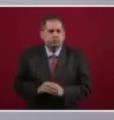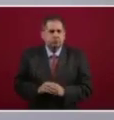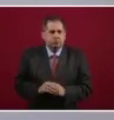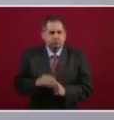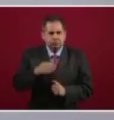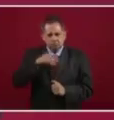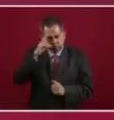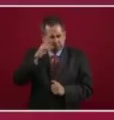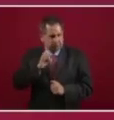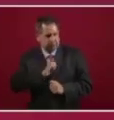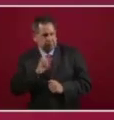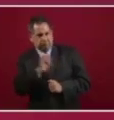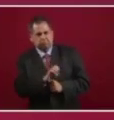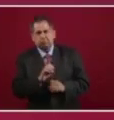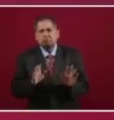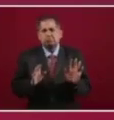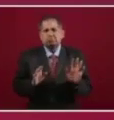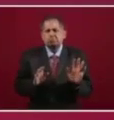y no odio,